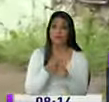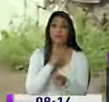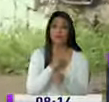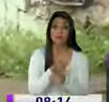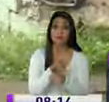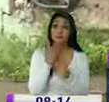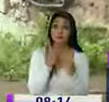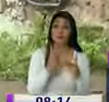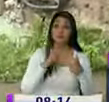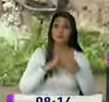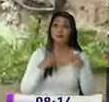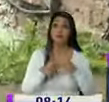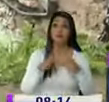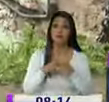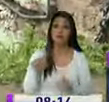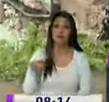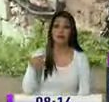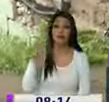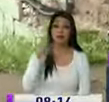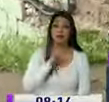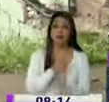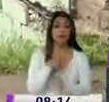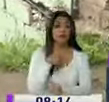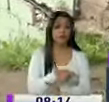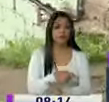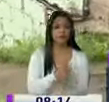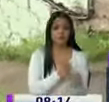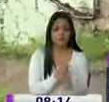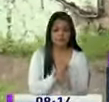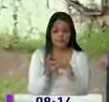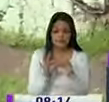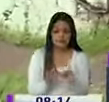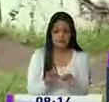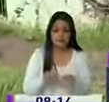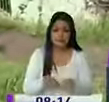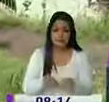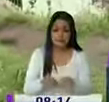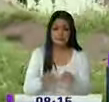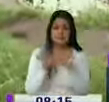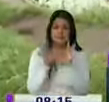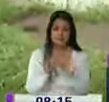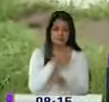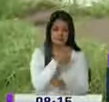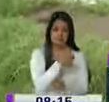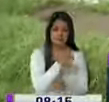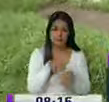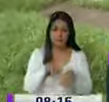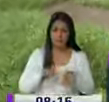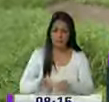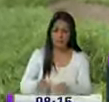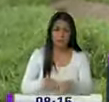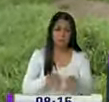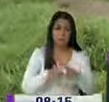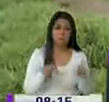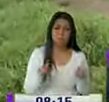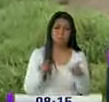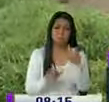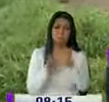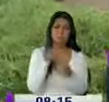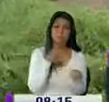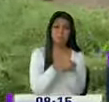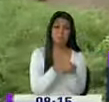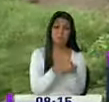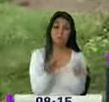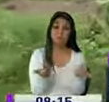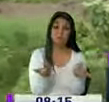lastimosamente tiene este problema de las escalinatas. Ustedes realizan mingas para cortar lo poco de maleza que hay aquí, sin embargo, también la poca colaboración ciudadana